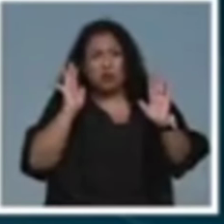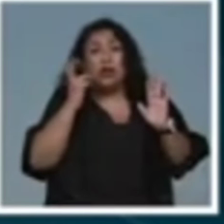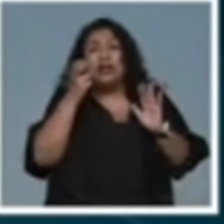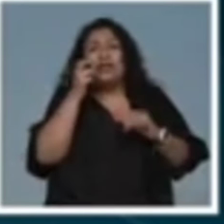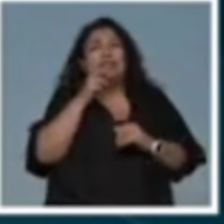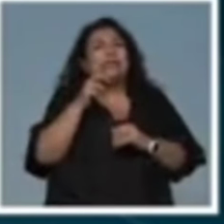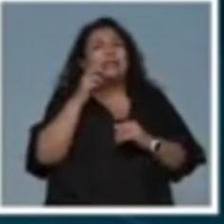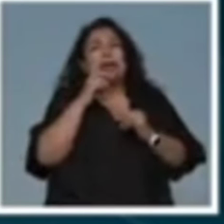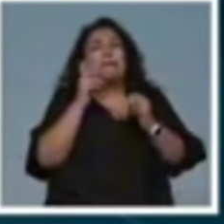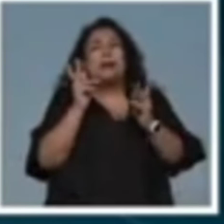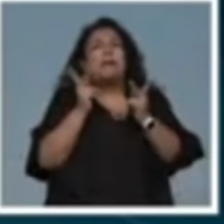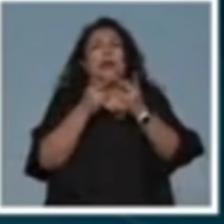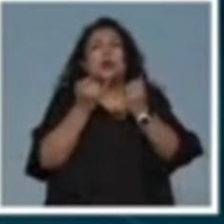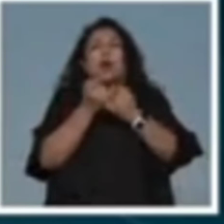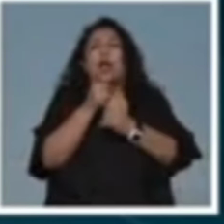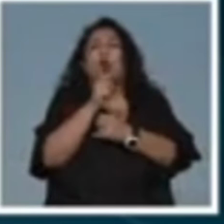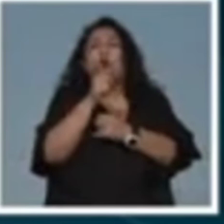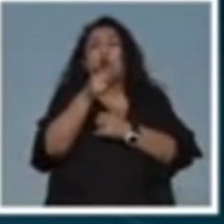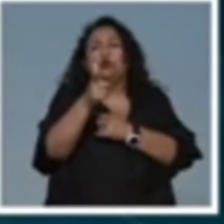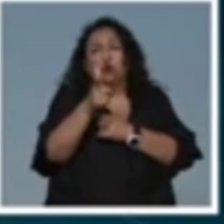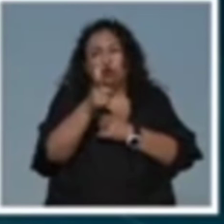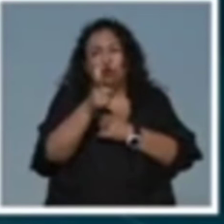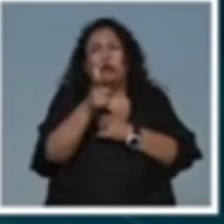siempre como una luz que nos da ahí